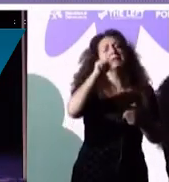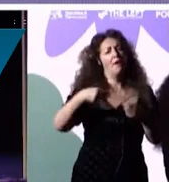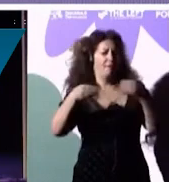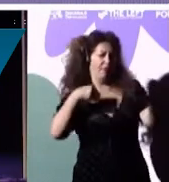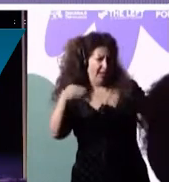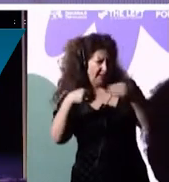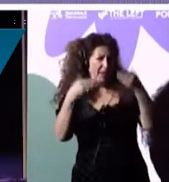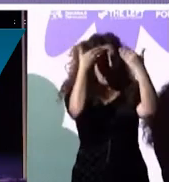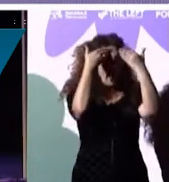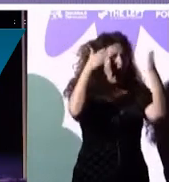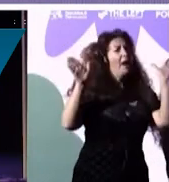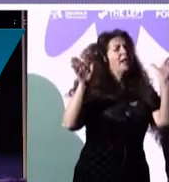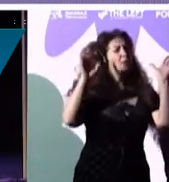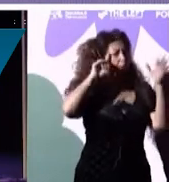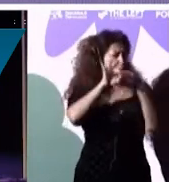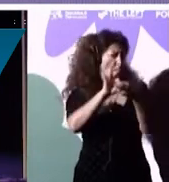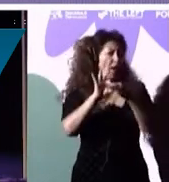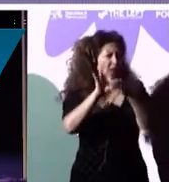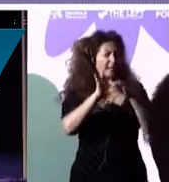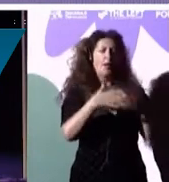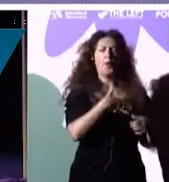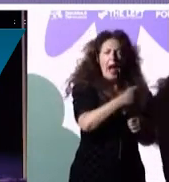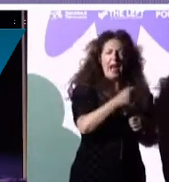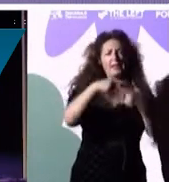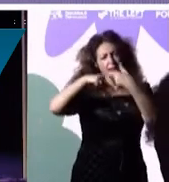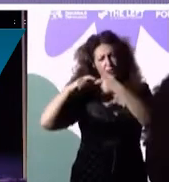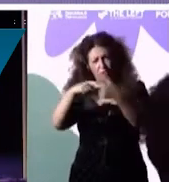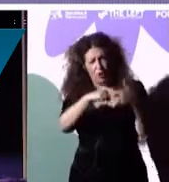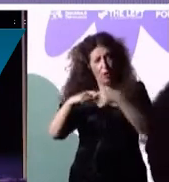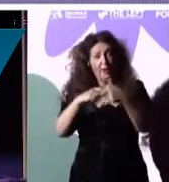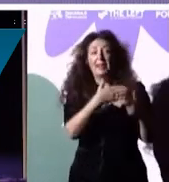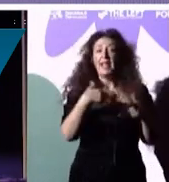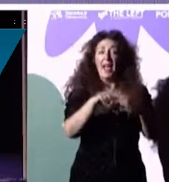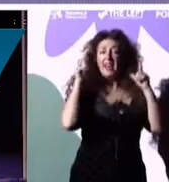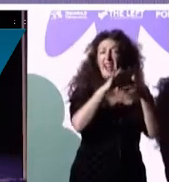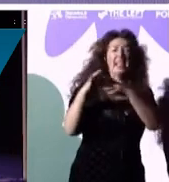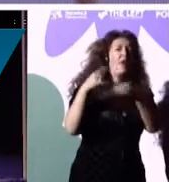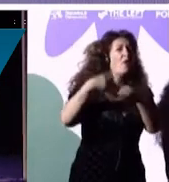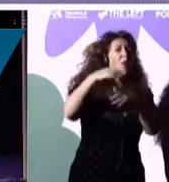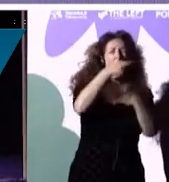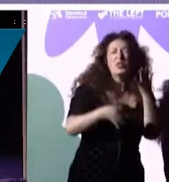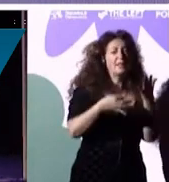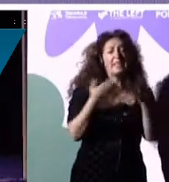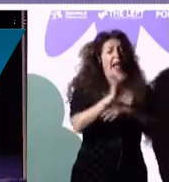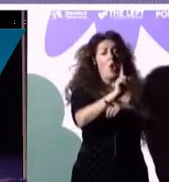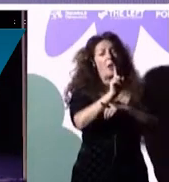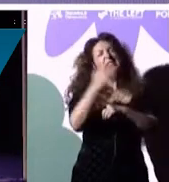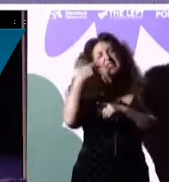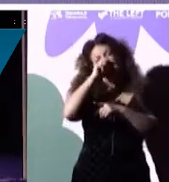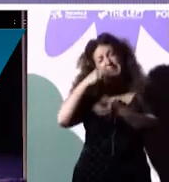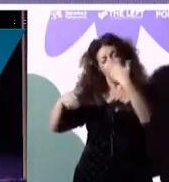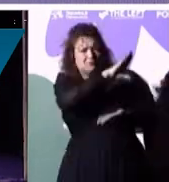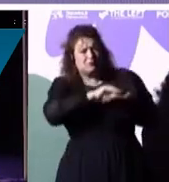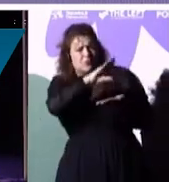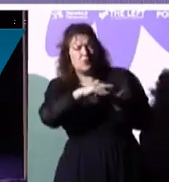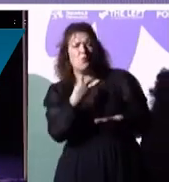la ventaja Es que la izquierda siempre se termina integrándose a sí misma Yo creo que por dos motivos primero porque siempre hay una